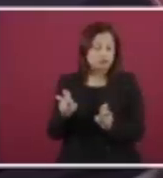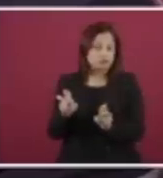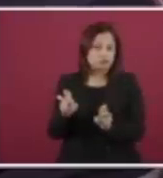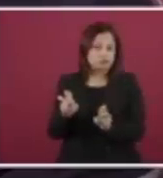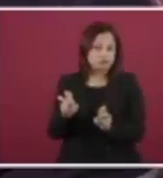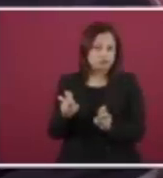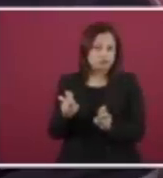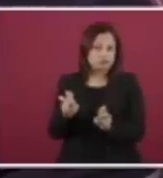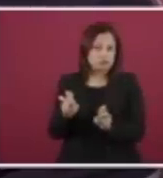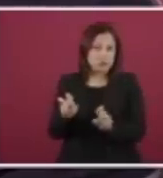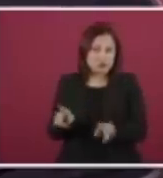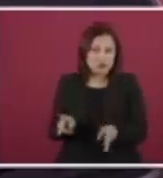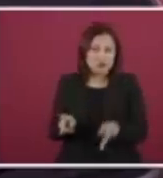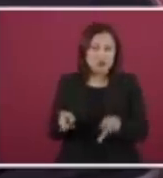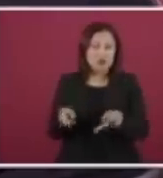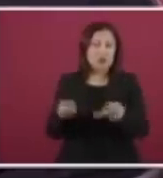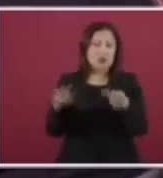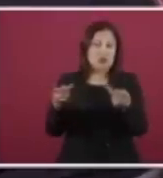los vamos a comprar